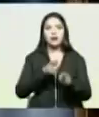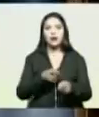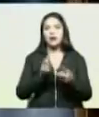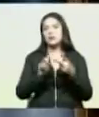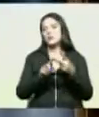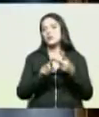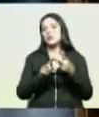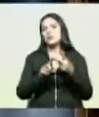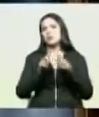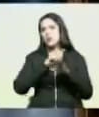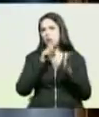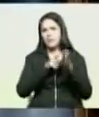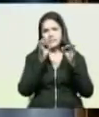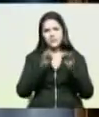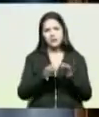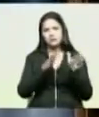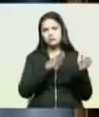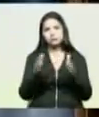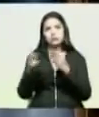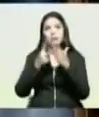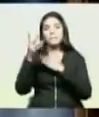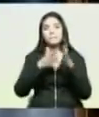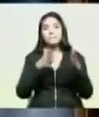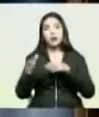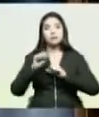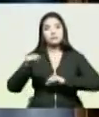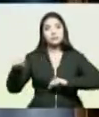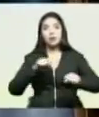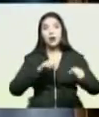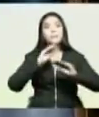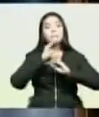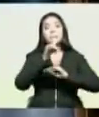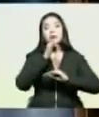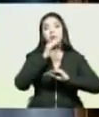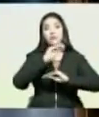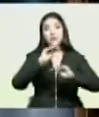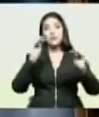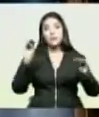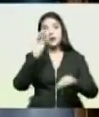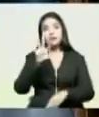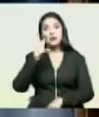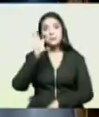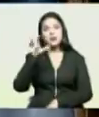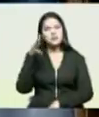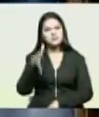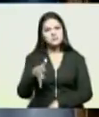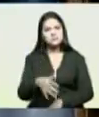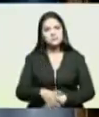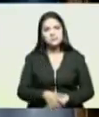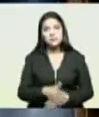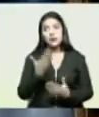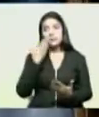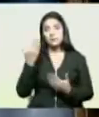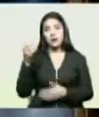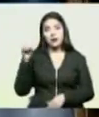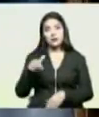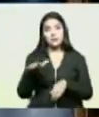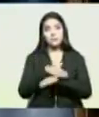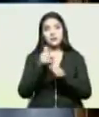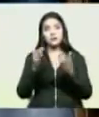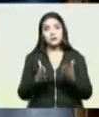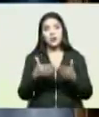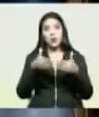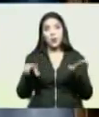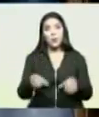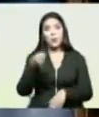puntos concretamente abordados y el plan de acción para informarle al país. Vean ustedes que este Ministerio Público estaba